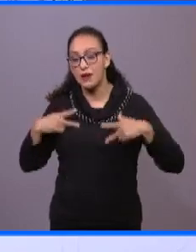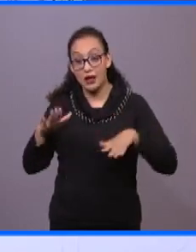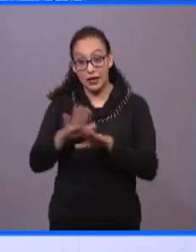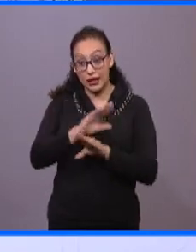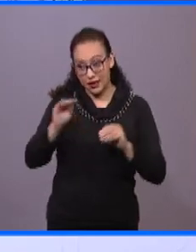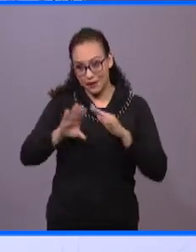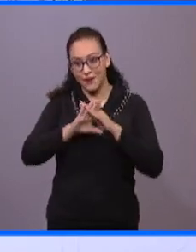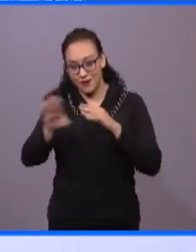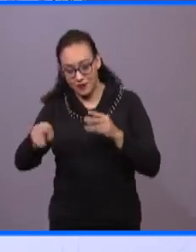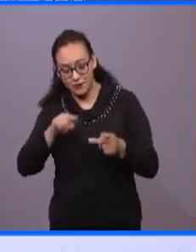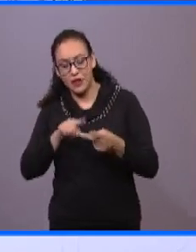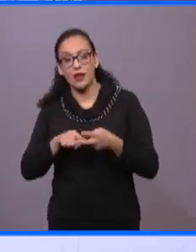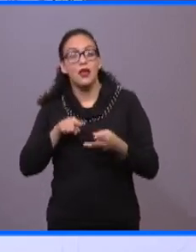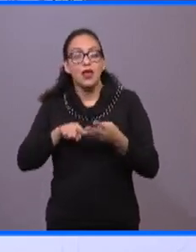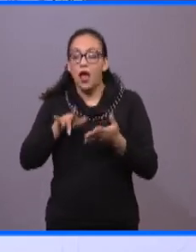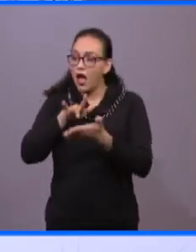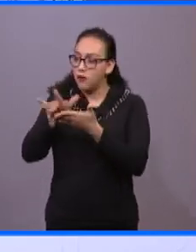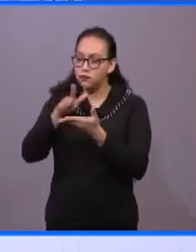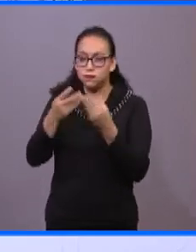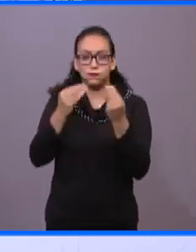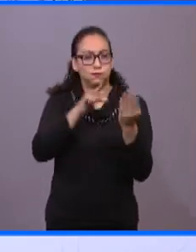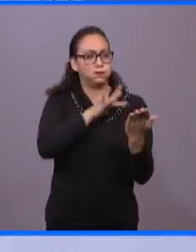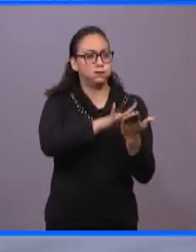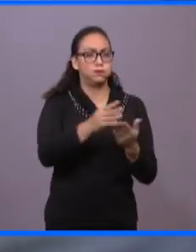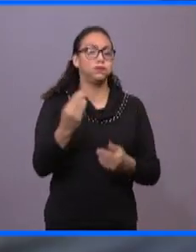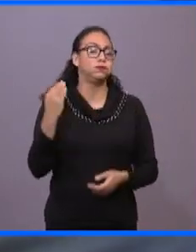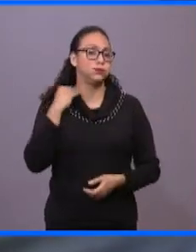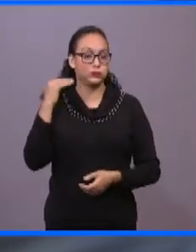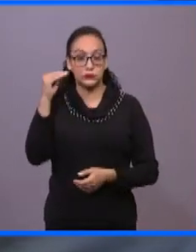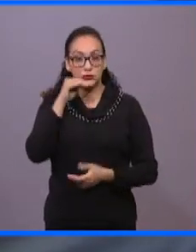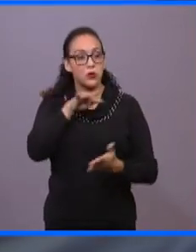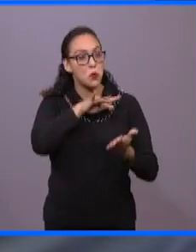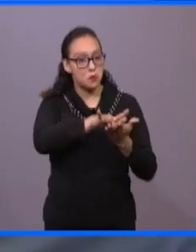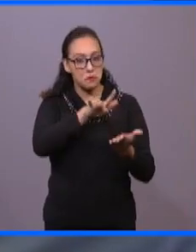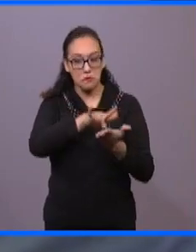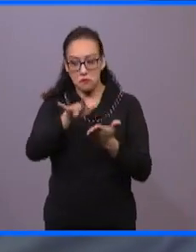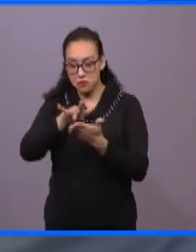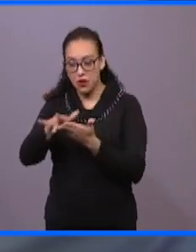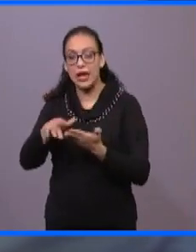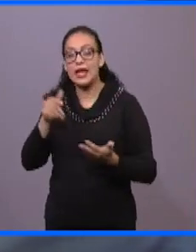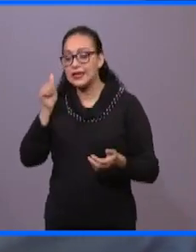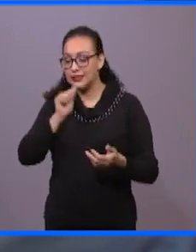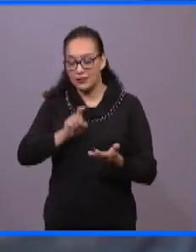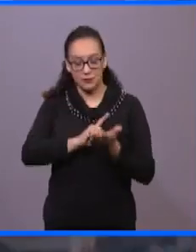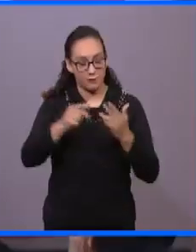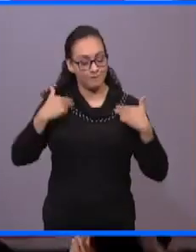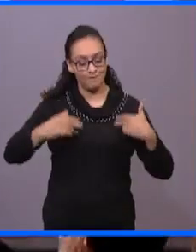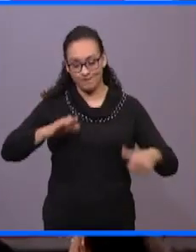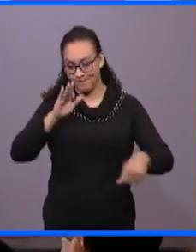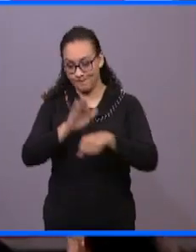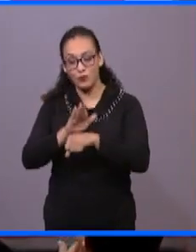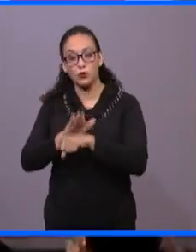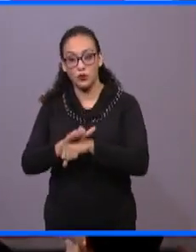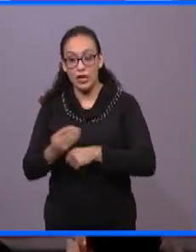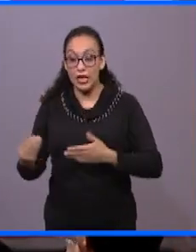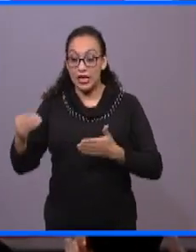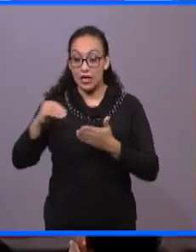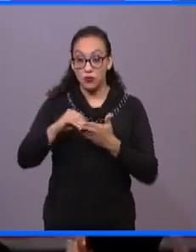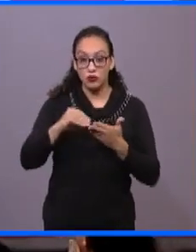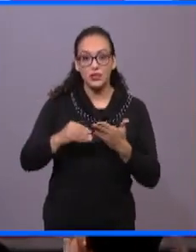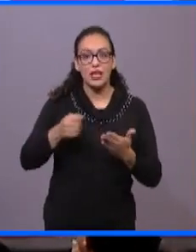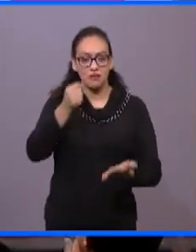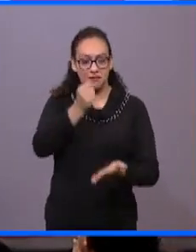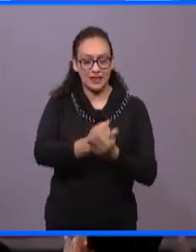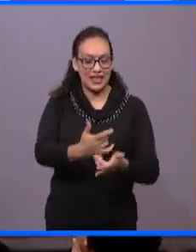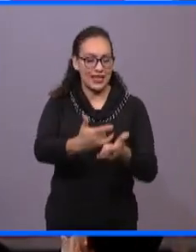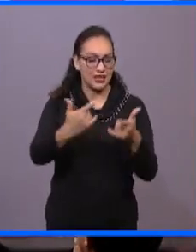movilidad, entre otras acciones con las que se alcanzaron avances sustantivos para la protección de derechos y se establecieron precedentes que